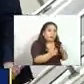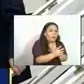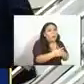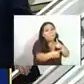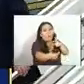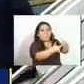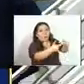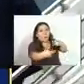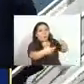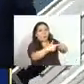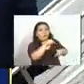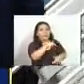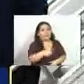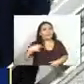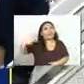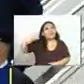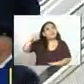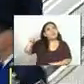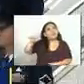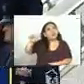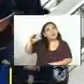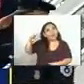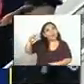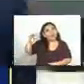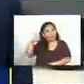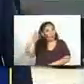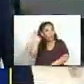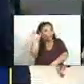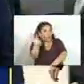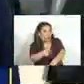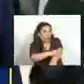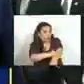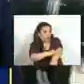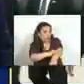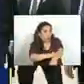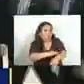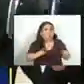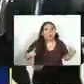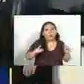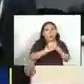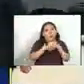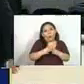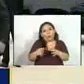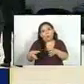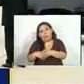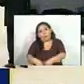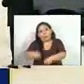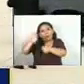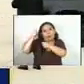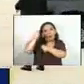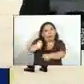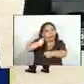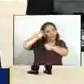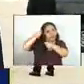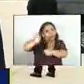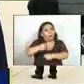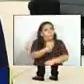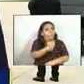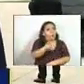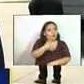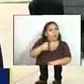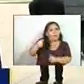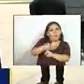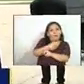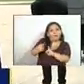policial contra Jacob Blake un afroamericano que se suma a la lista de las quejas de activistas contra la brutalidad policial